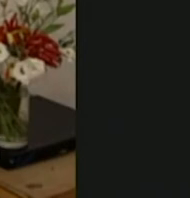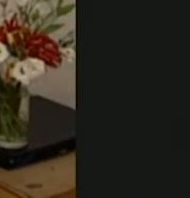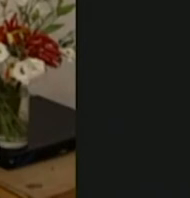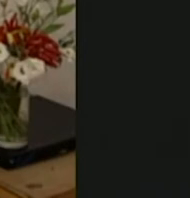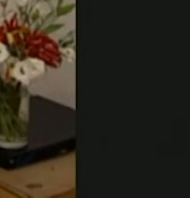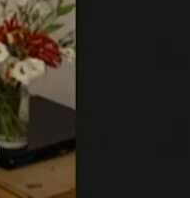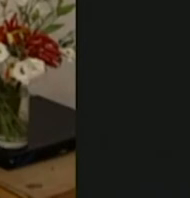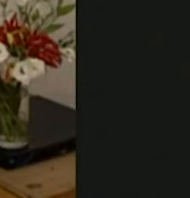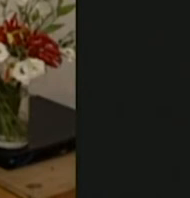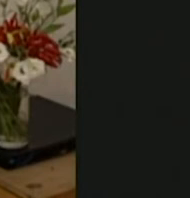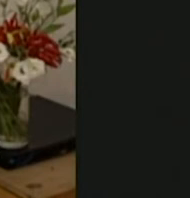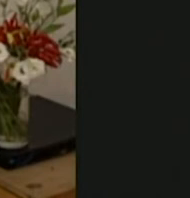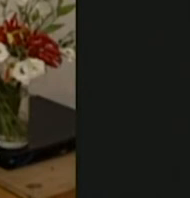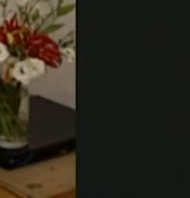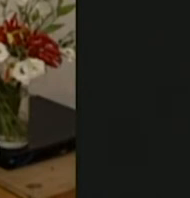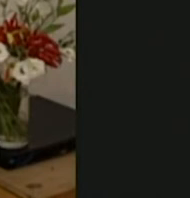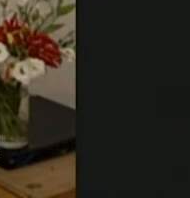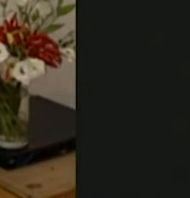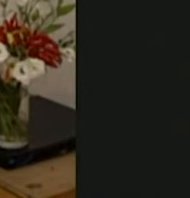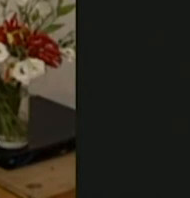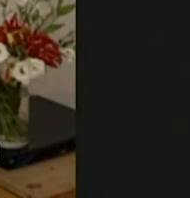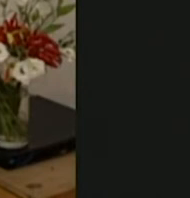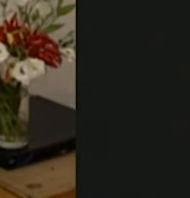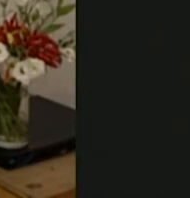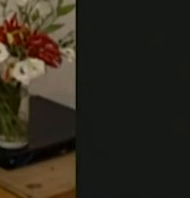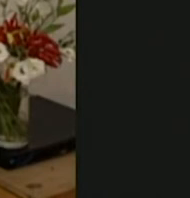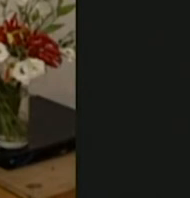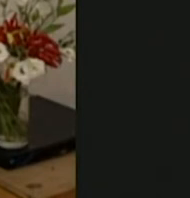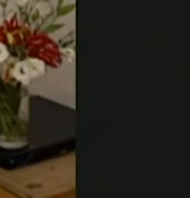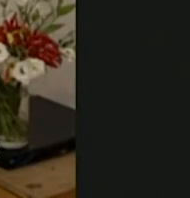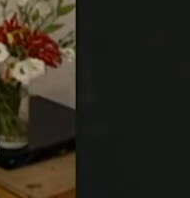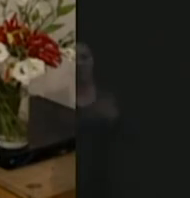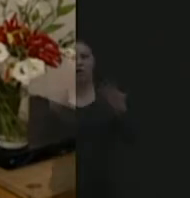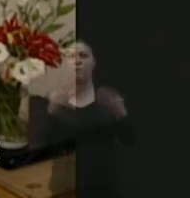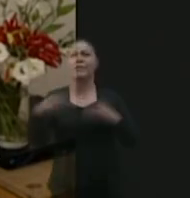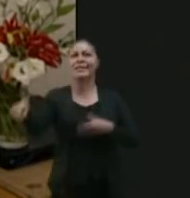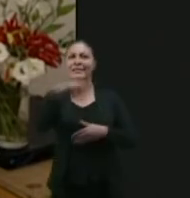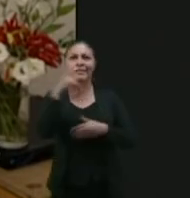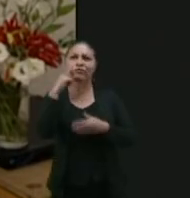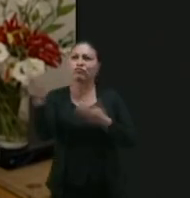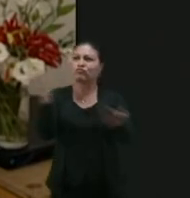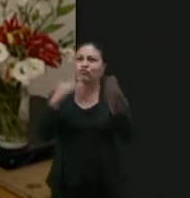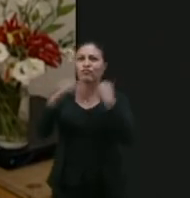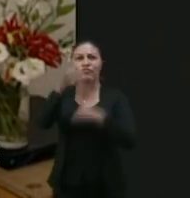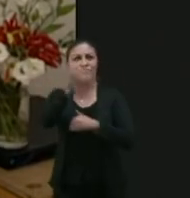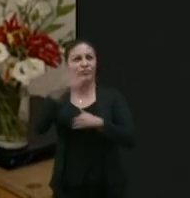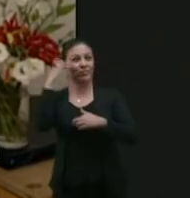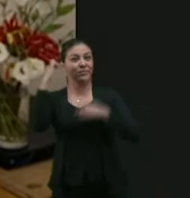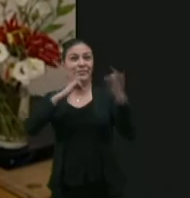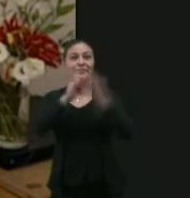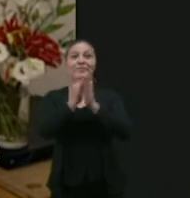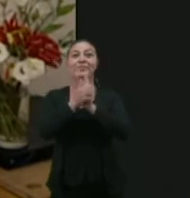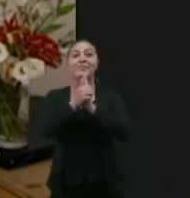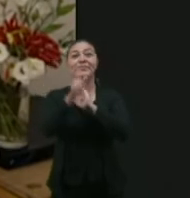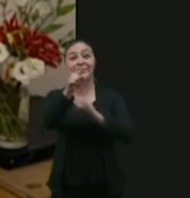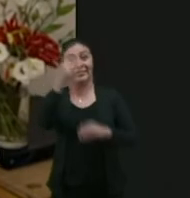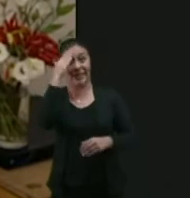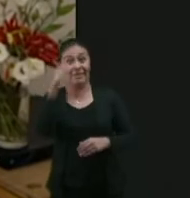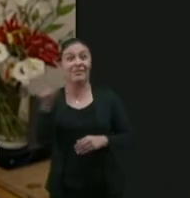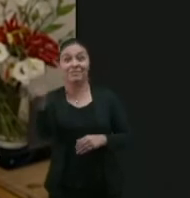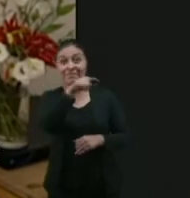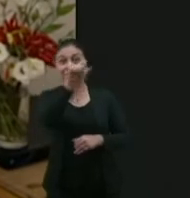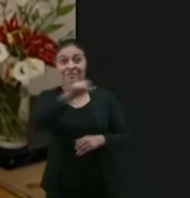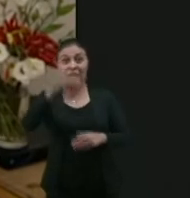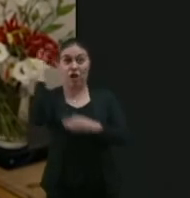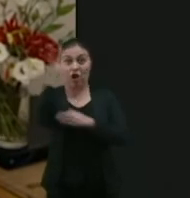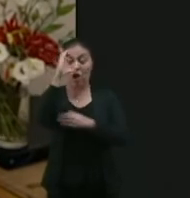con una mayor tasa de éxito. Y atraen talento. Porque al final del día, si ustedes son colombianos y hacen eso, ustedes